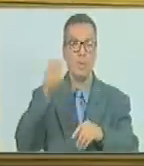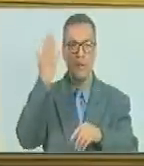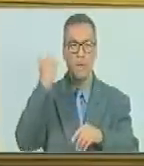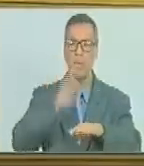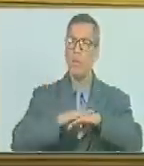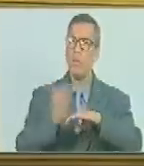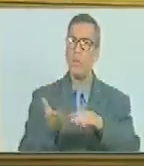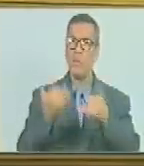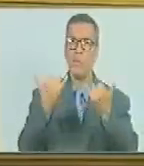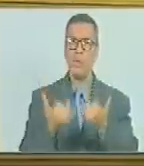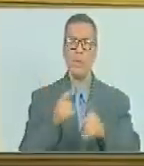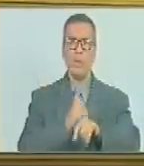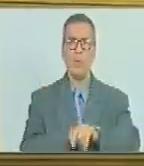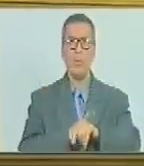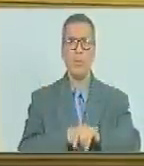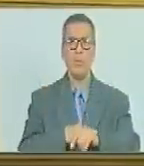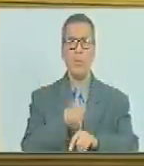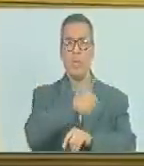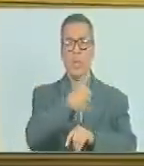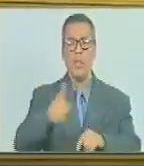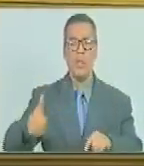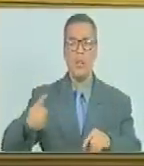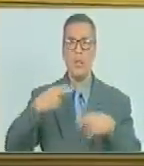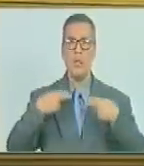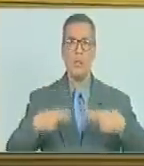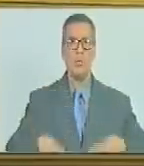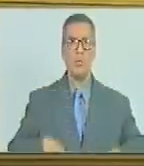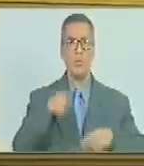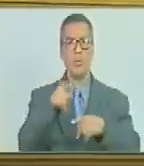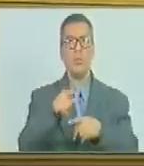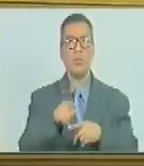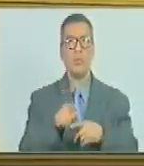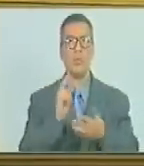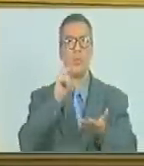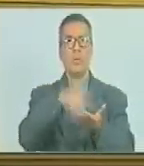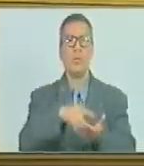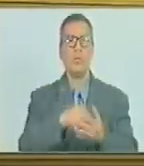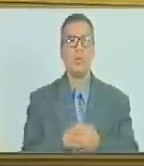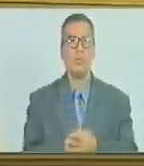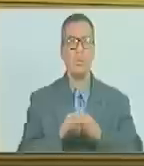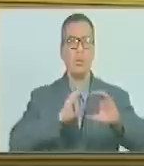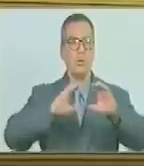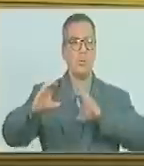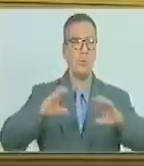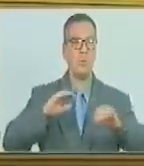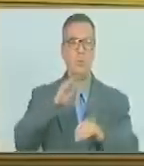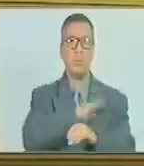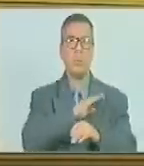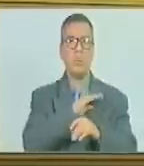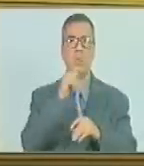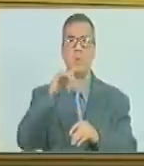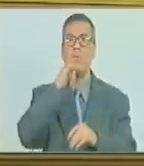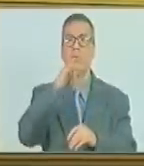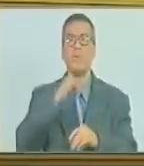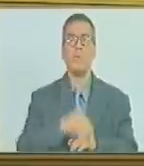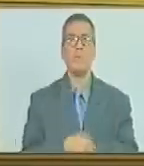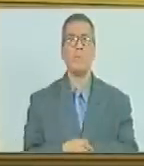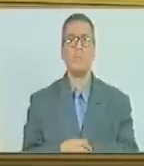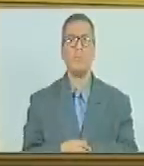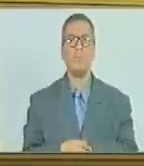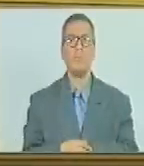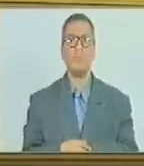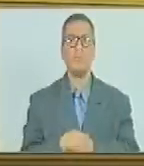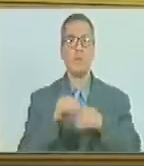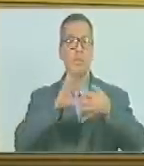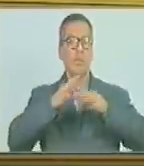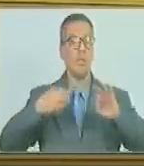ahora cada ser humano se erige o se arroga la condición de comunicador e informa a través de